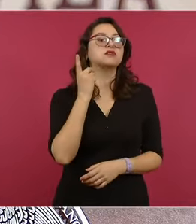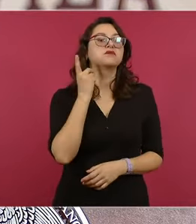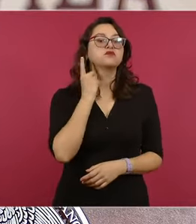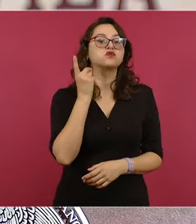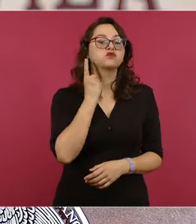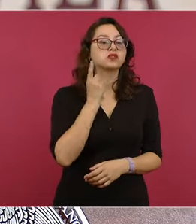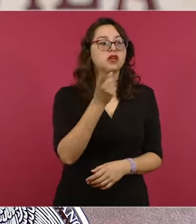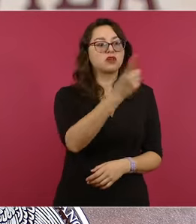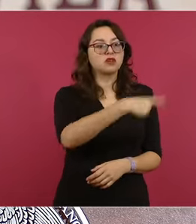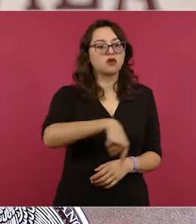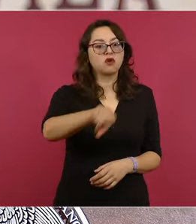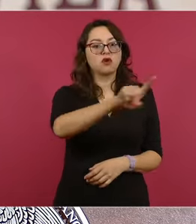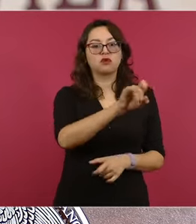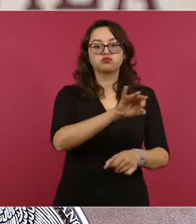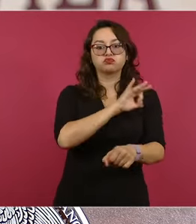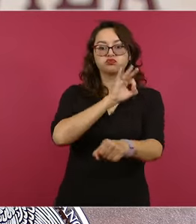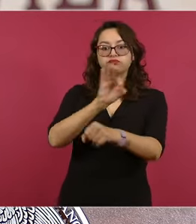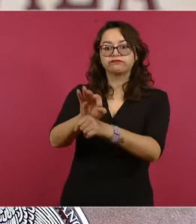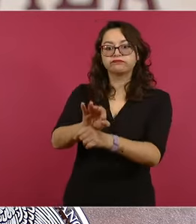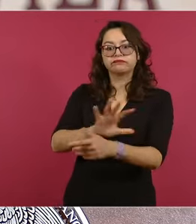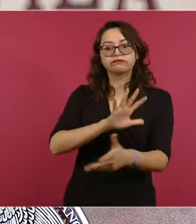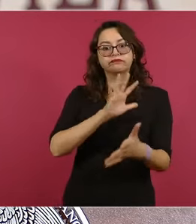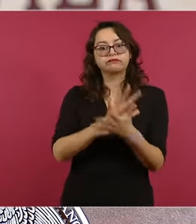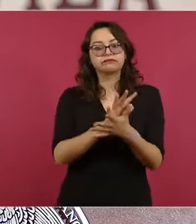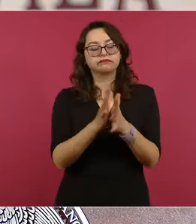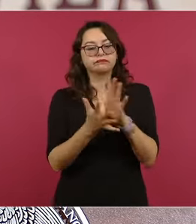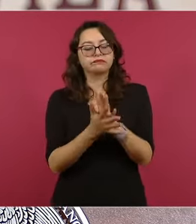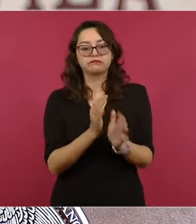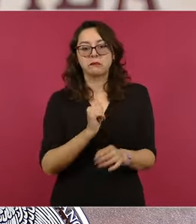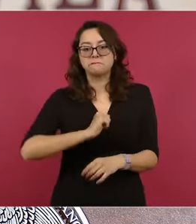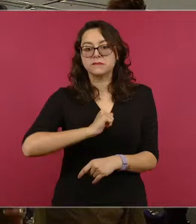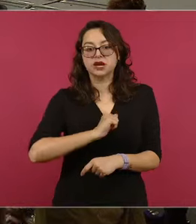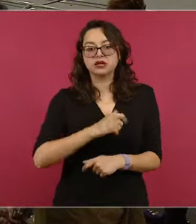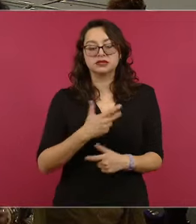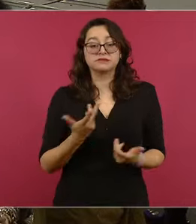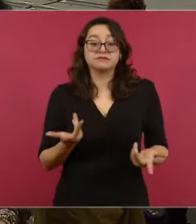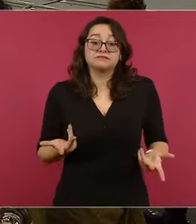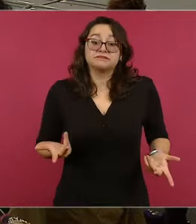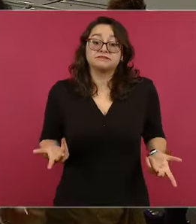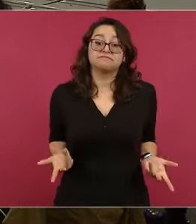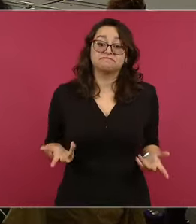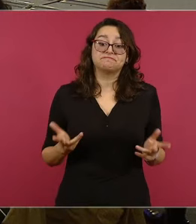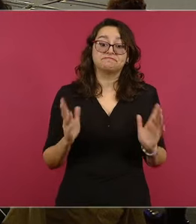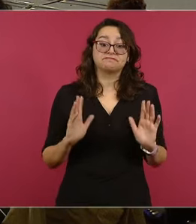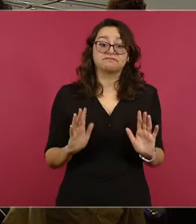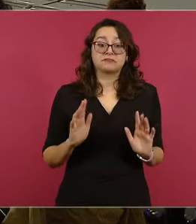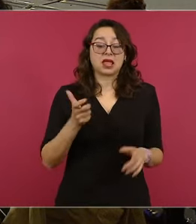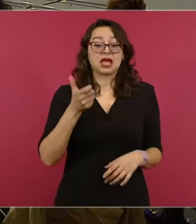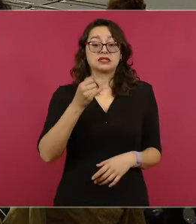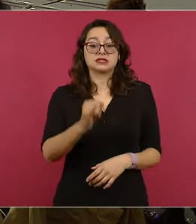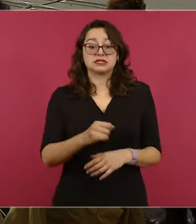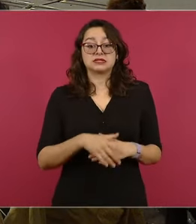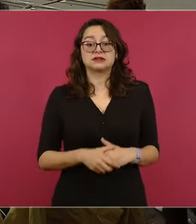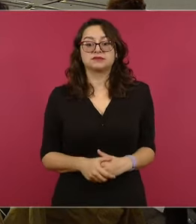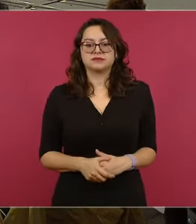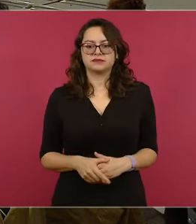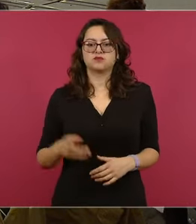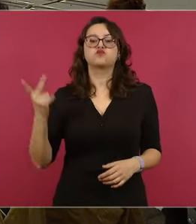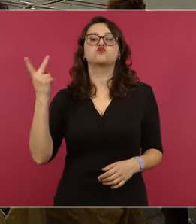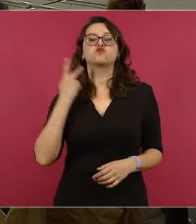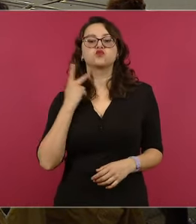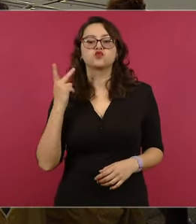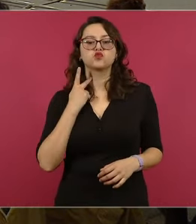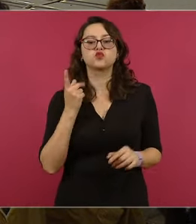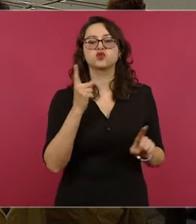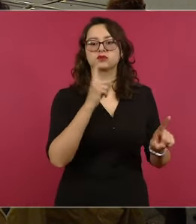encubriendo? ¿Son cómplices? ¿Es influyentismo? Juzgue usted. Al fiscal Carmona lo protegen intereses políticos,